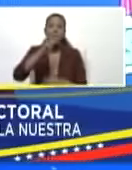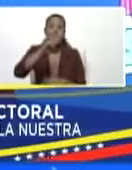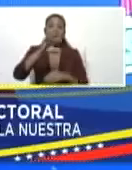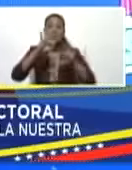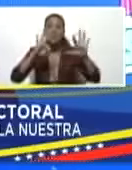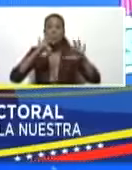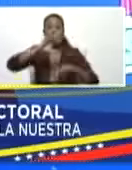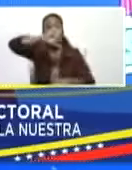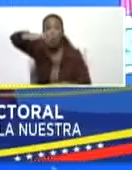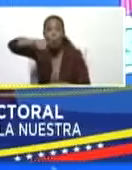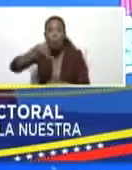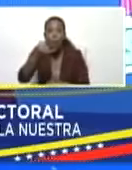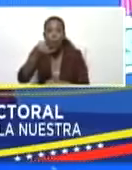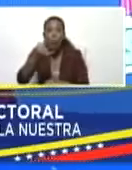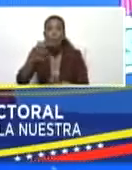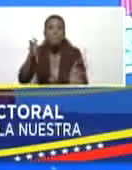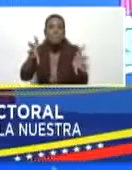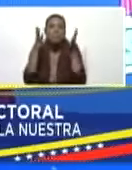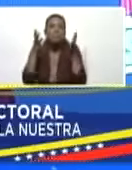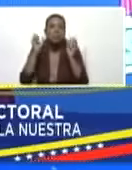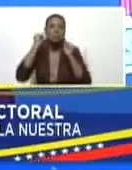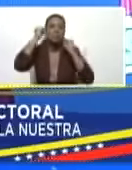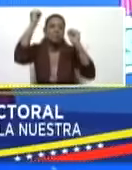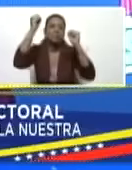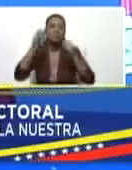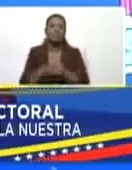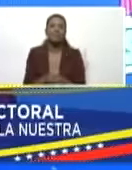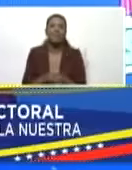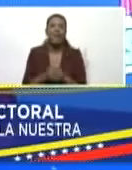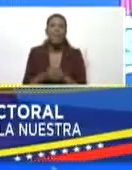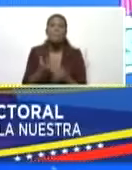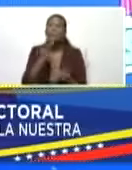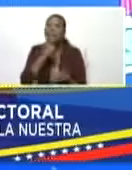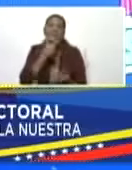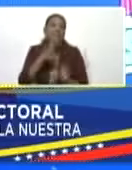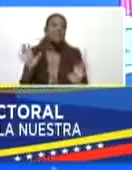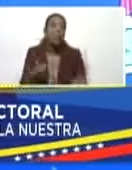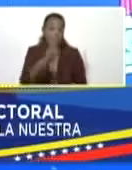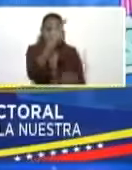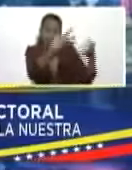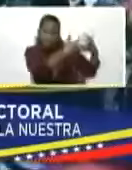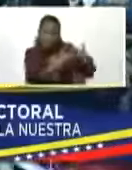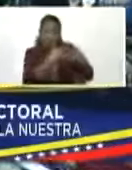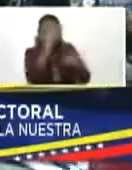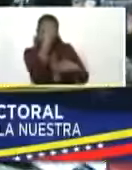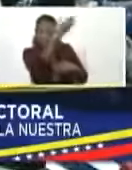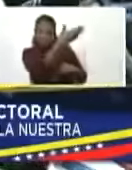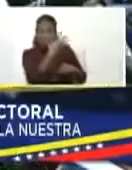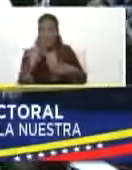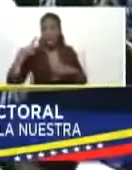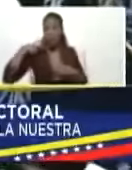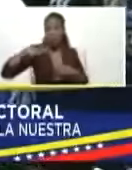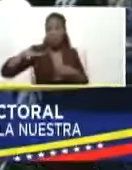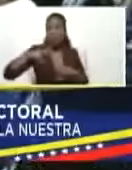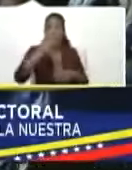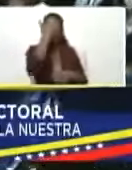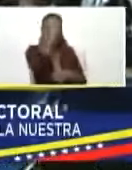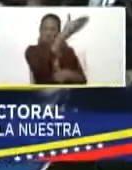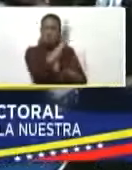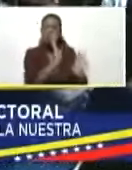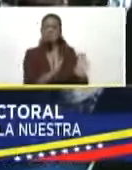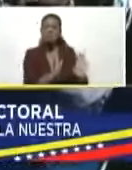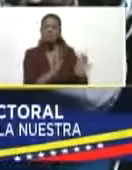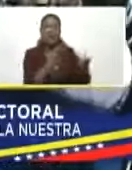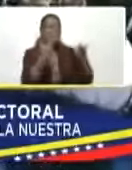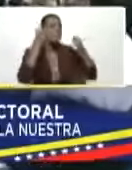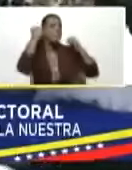B28J, Victory Forever, para decirlo en inglés, para que lo entiendan en Washington. Victory